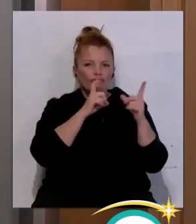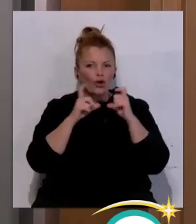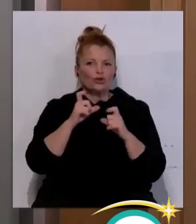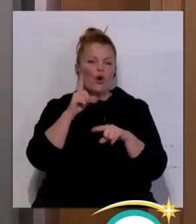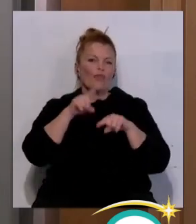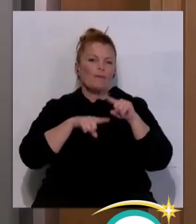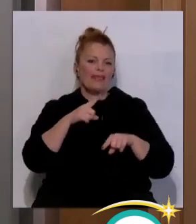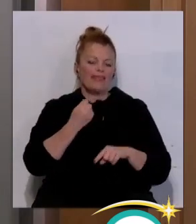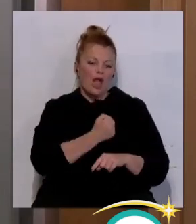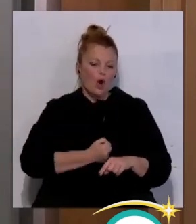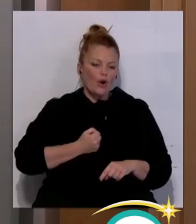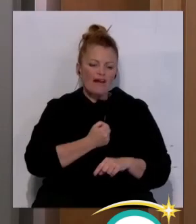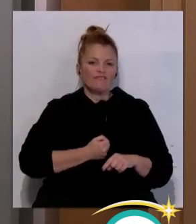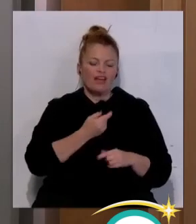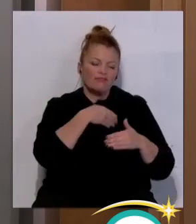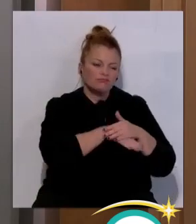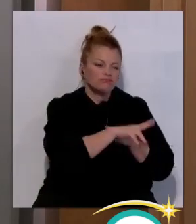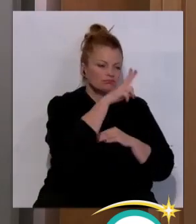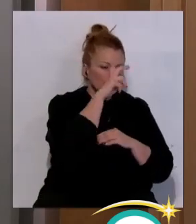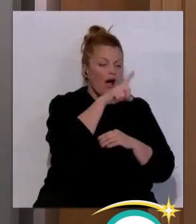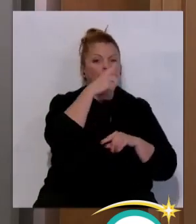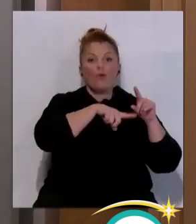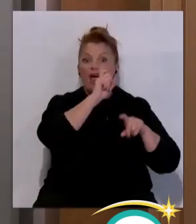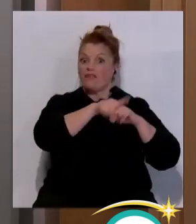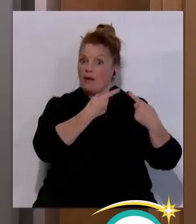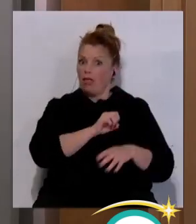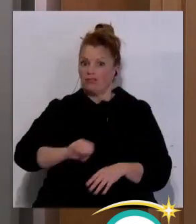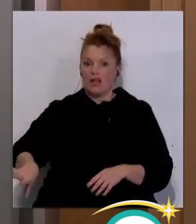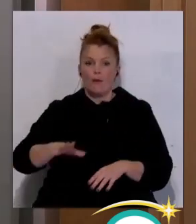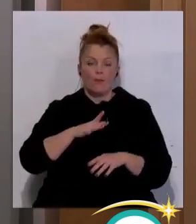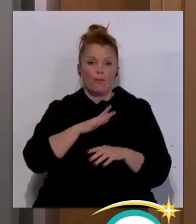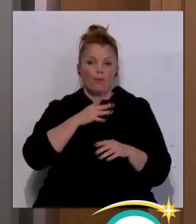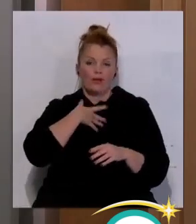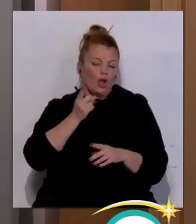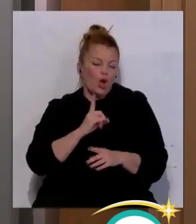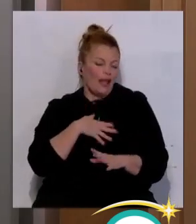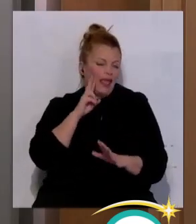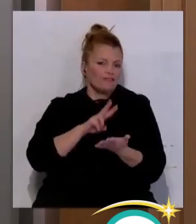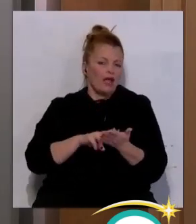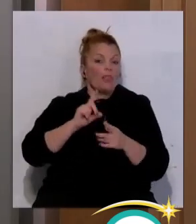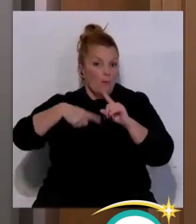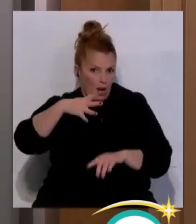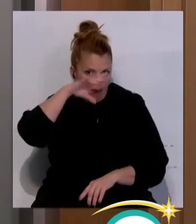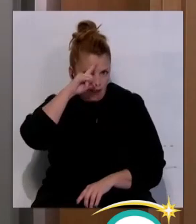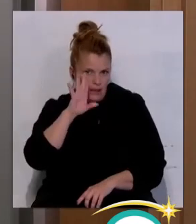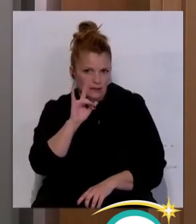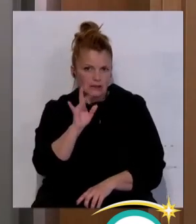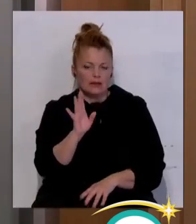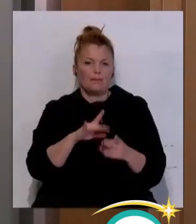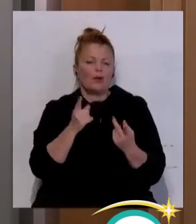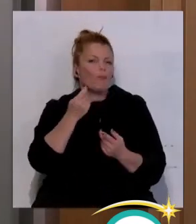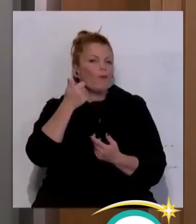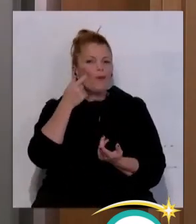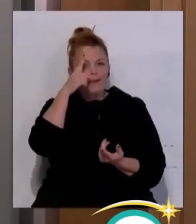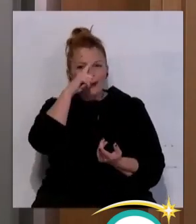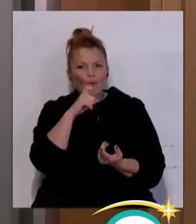personas las tiran por el dolor que produce y después se arrepiente. Pueden crear lazos, por supuesto que los creas, pero tienes muy pocos recuerdos, ¿no? Y cuando a